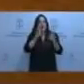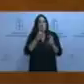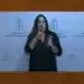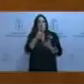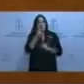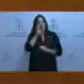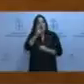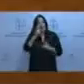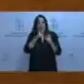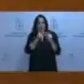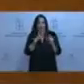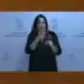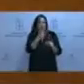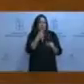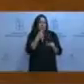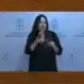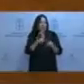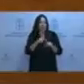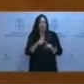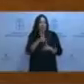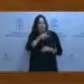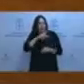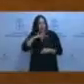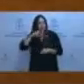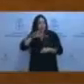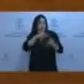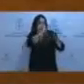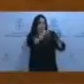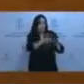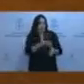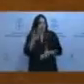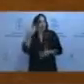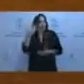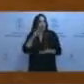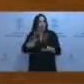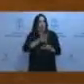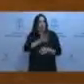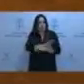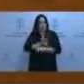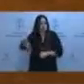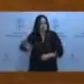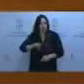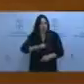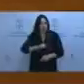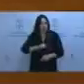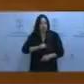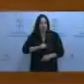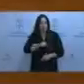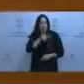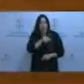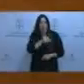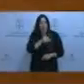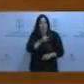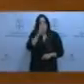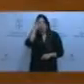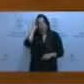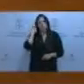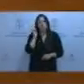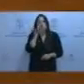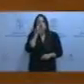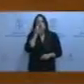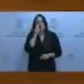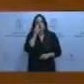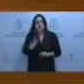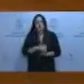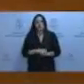gran tesoro del que ustedes presumían, usted concretamente presumía cuando llegó al frente de la consejería, donde el maltrato